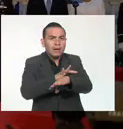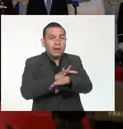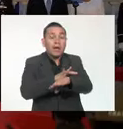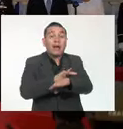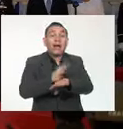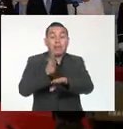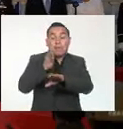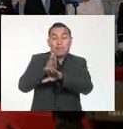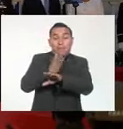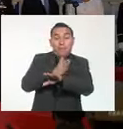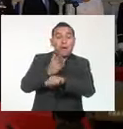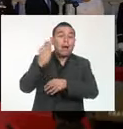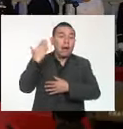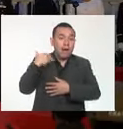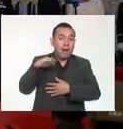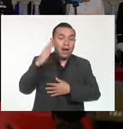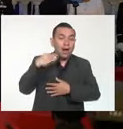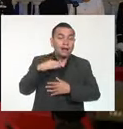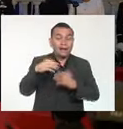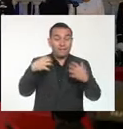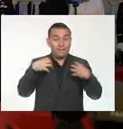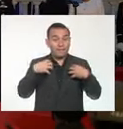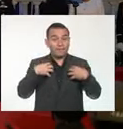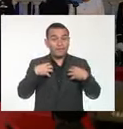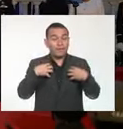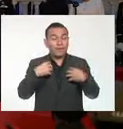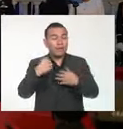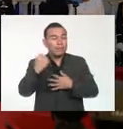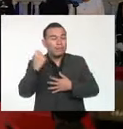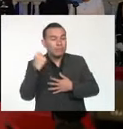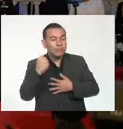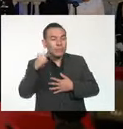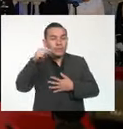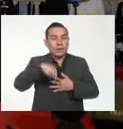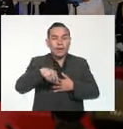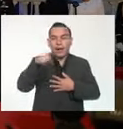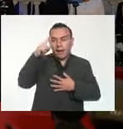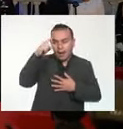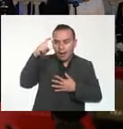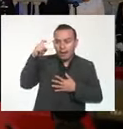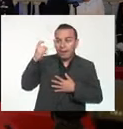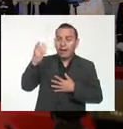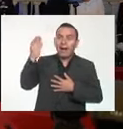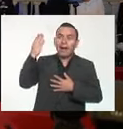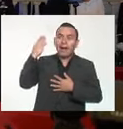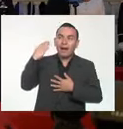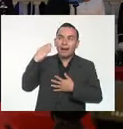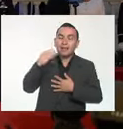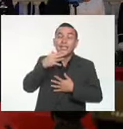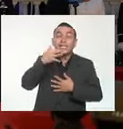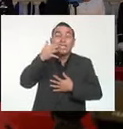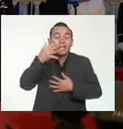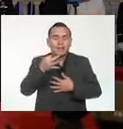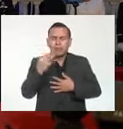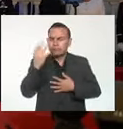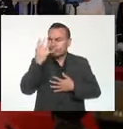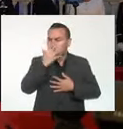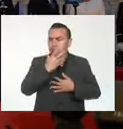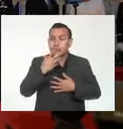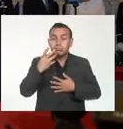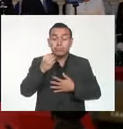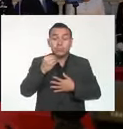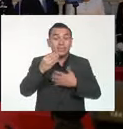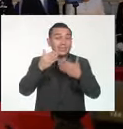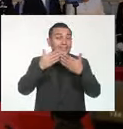a ser uno de los momentos más importantes de su vida hasta ahora, que se recuerdan que ese momento fue uno de los momentos más importantes de la